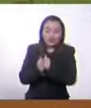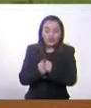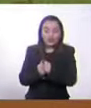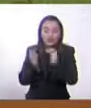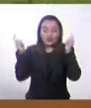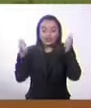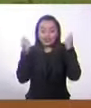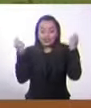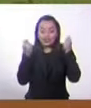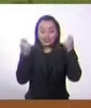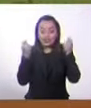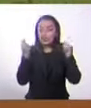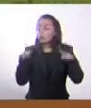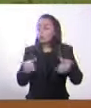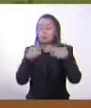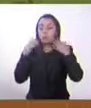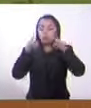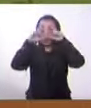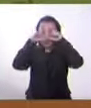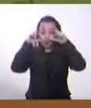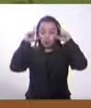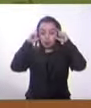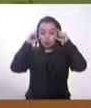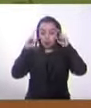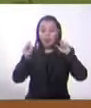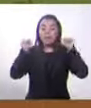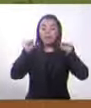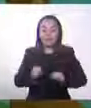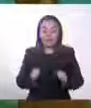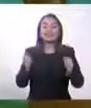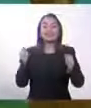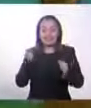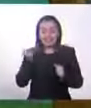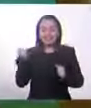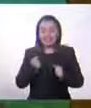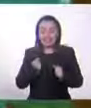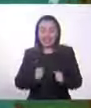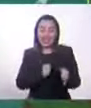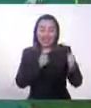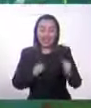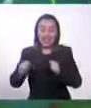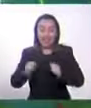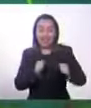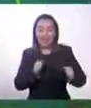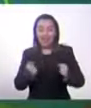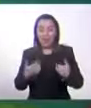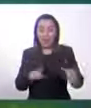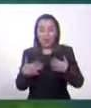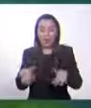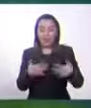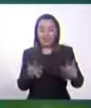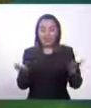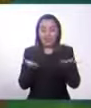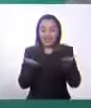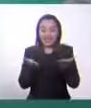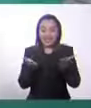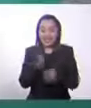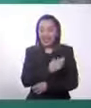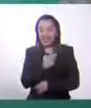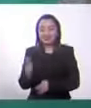tenemos máscaras, pero trajimos instrumentos musicales.